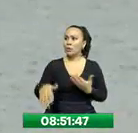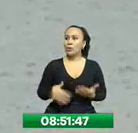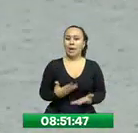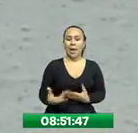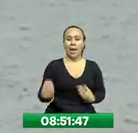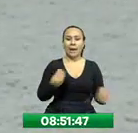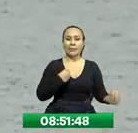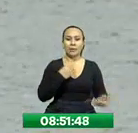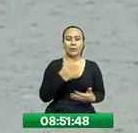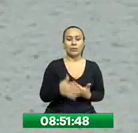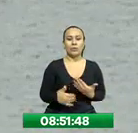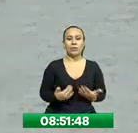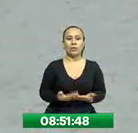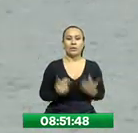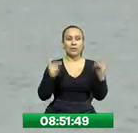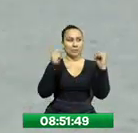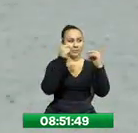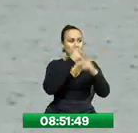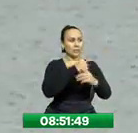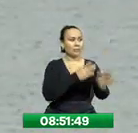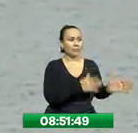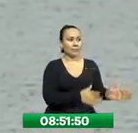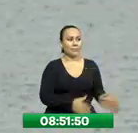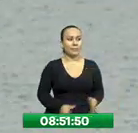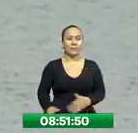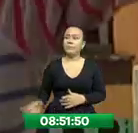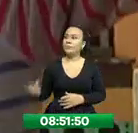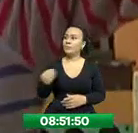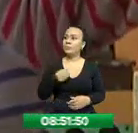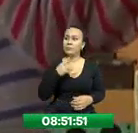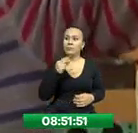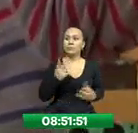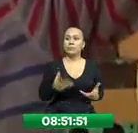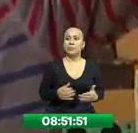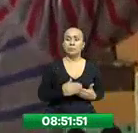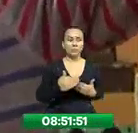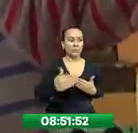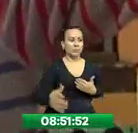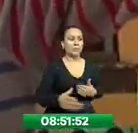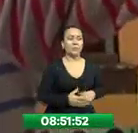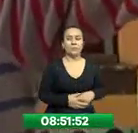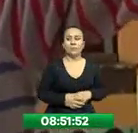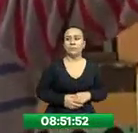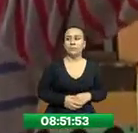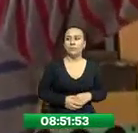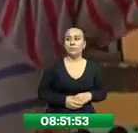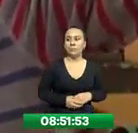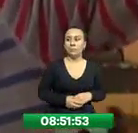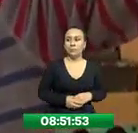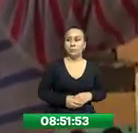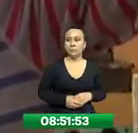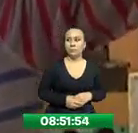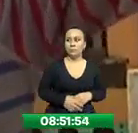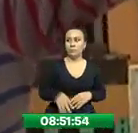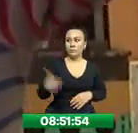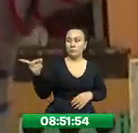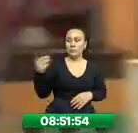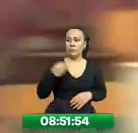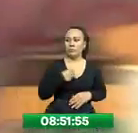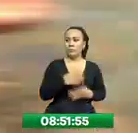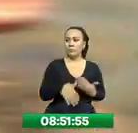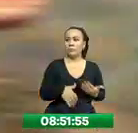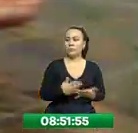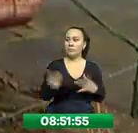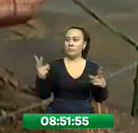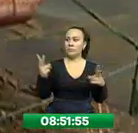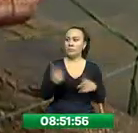que lo traigan para acá, pero no lo quisieron traer. Entonces nosotros lo agarramos, le amarramos ahí. Como usted ve, fue una piolita, la traímos para acá.